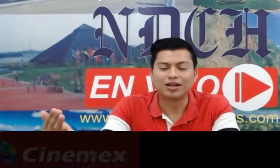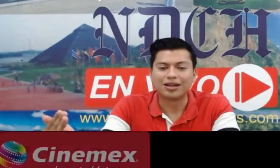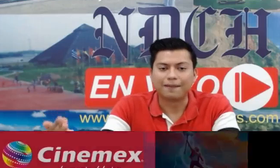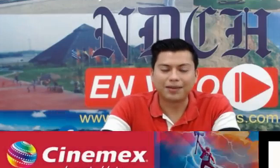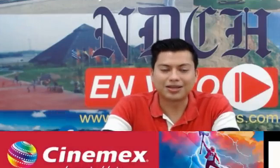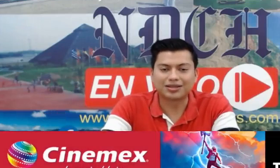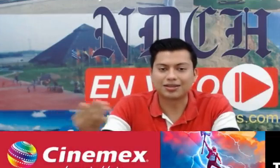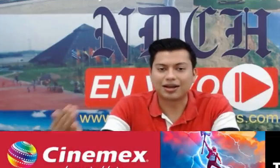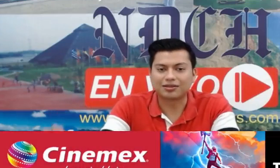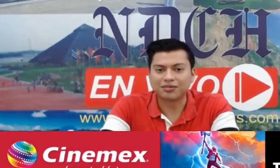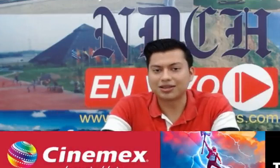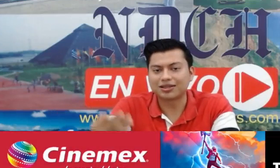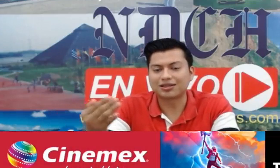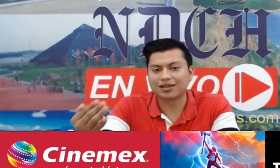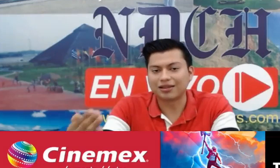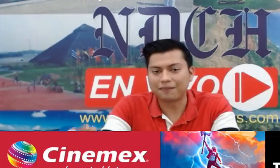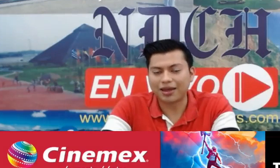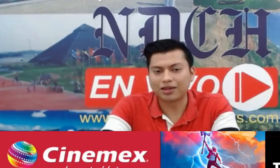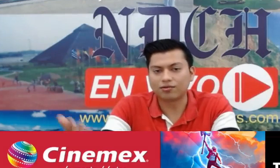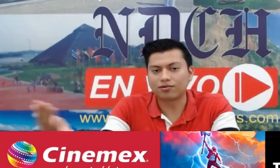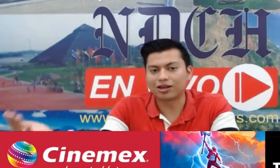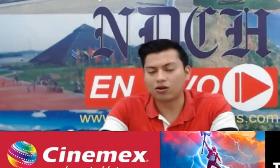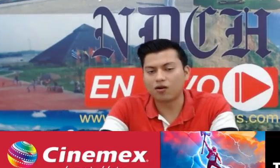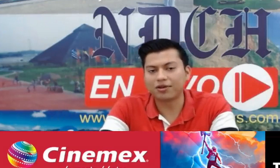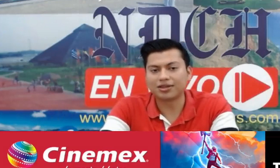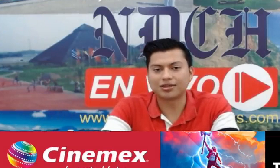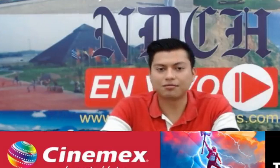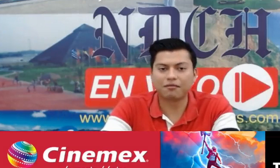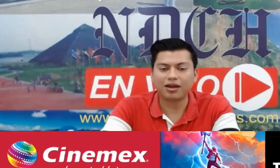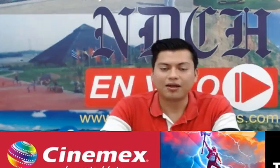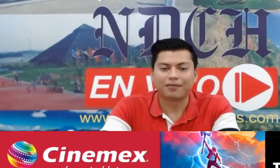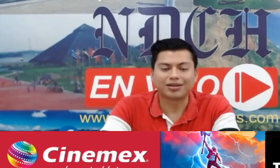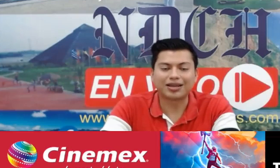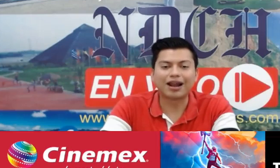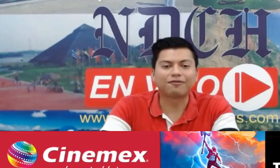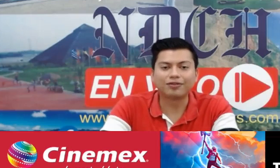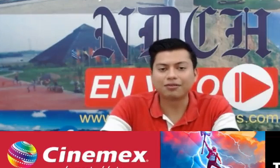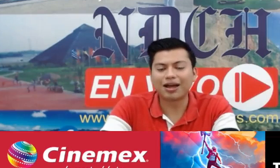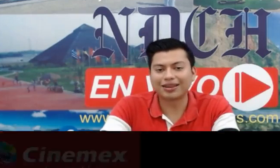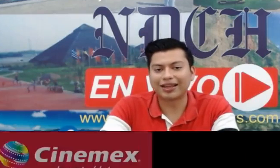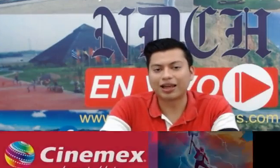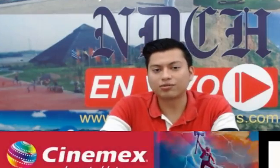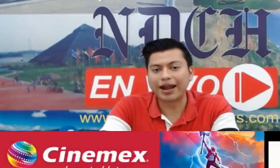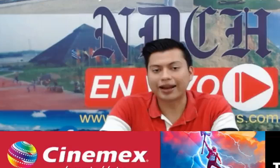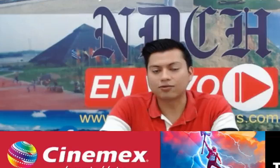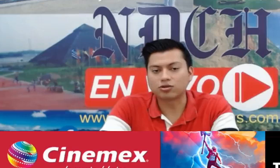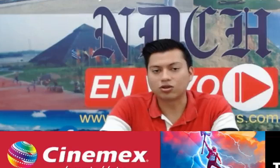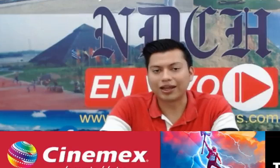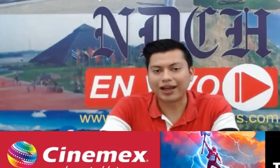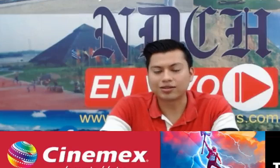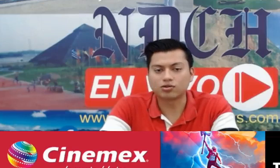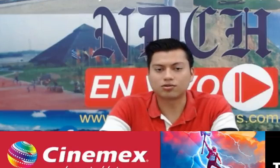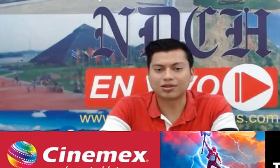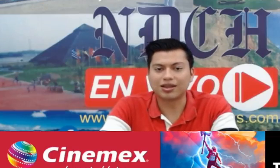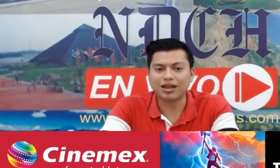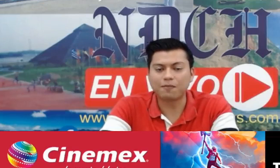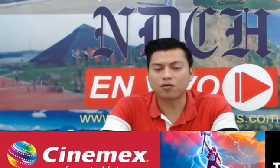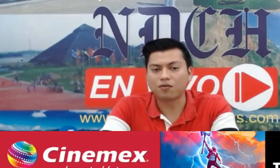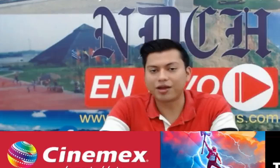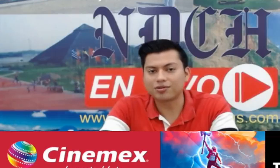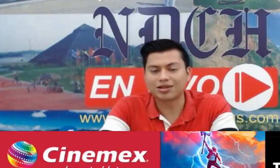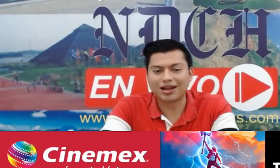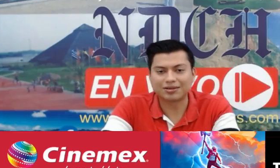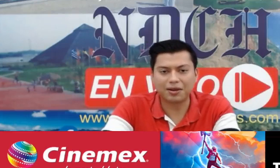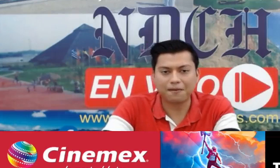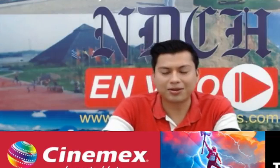escuchando meses tras meses de México con el COVID-19, pero es que él afirma de que hay una reducción de casos sostenida, por